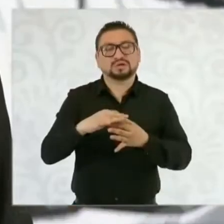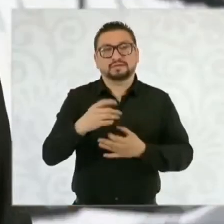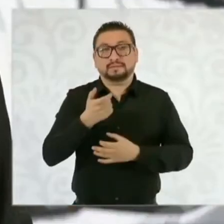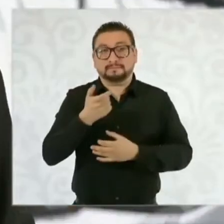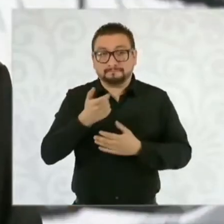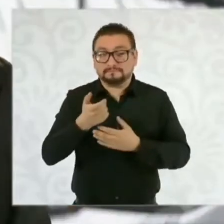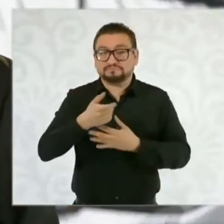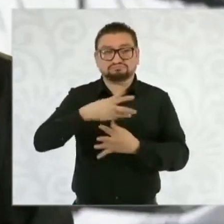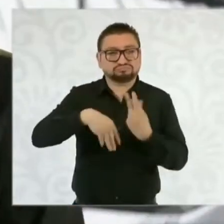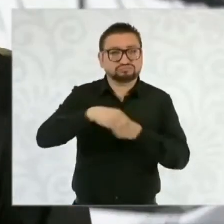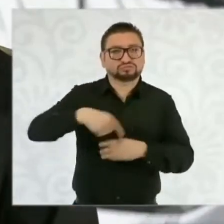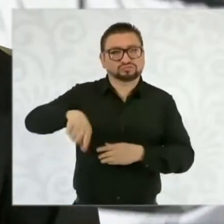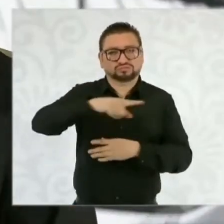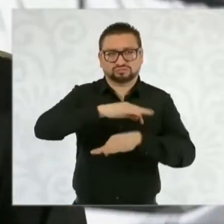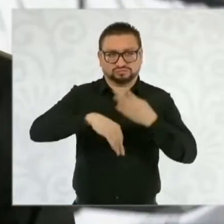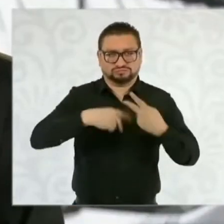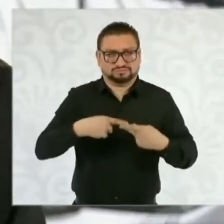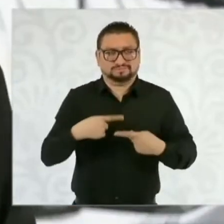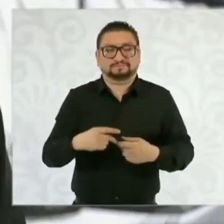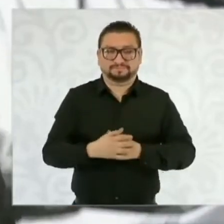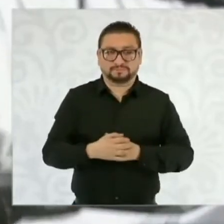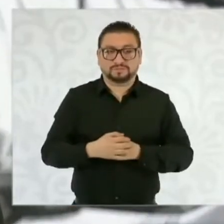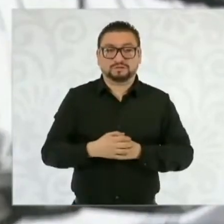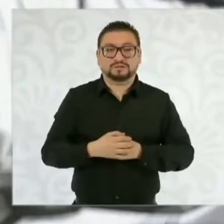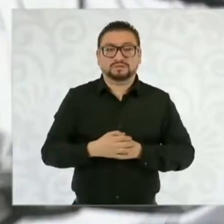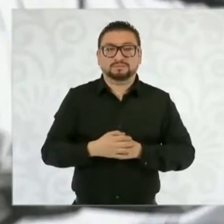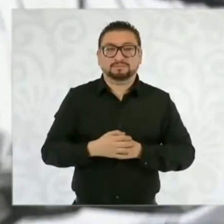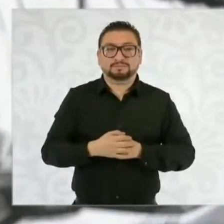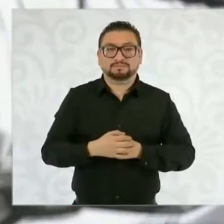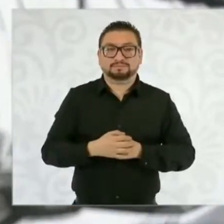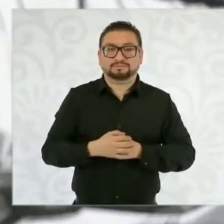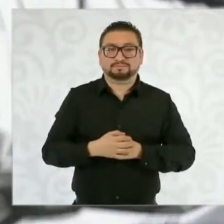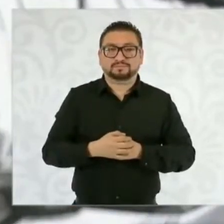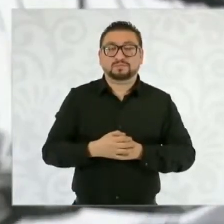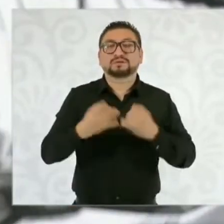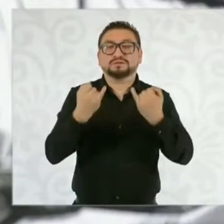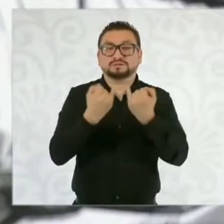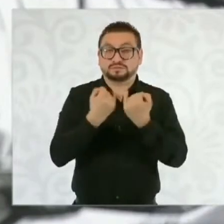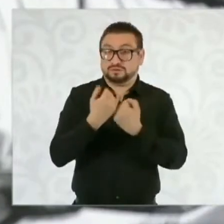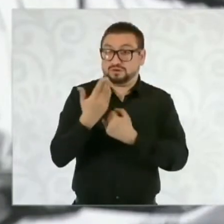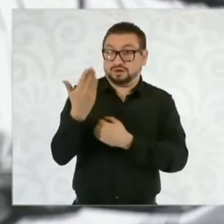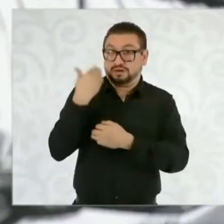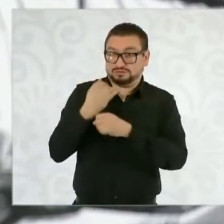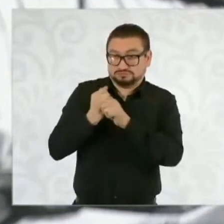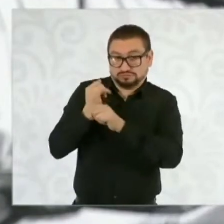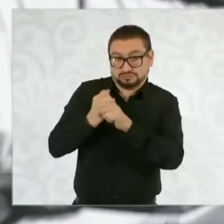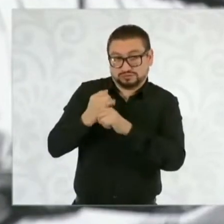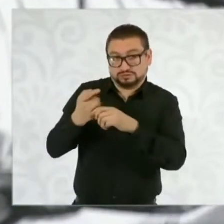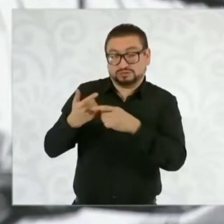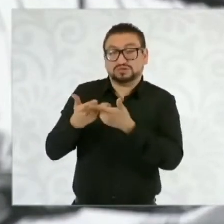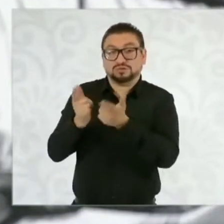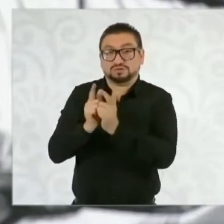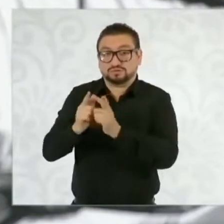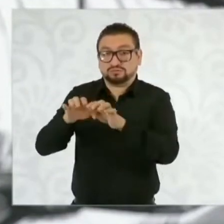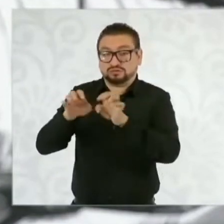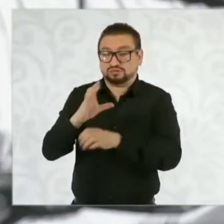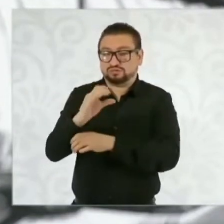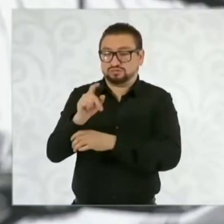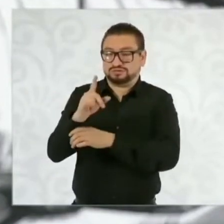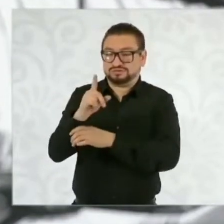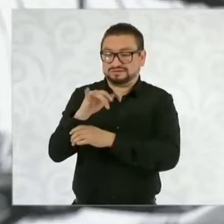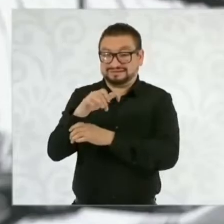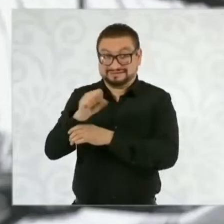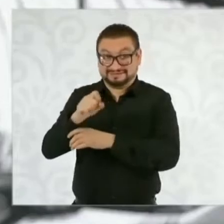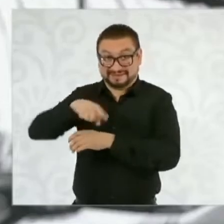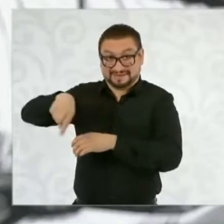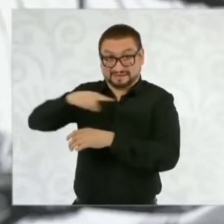salario promedio. Y también podemos destacar que en un estudio realizado por el equipo técnico de la CONASAMI se